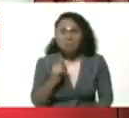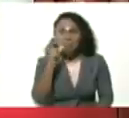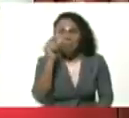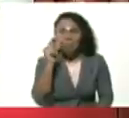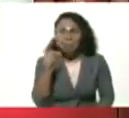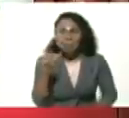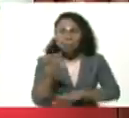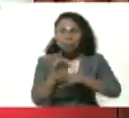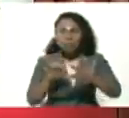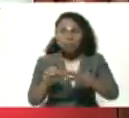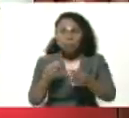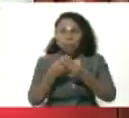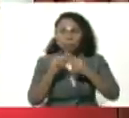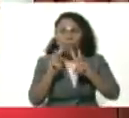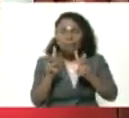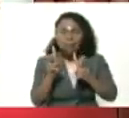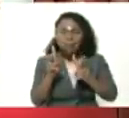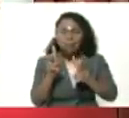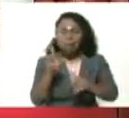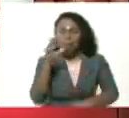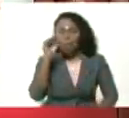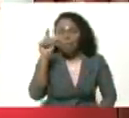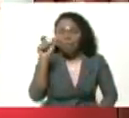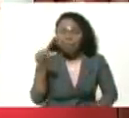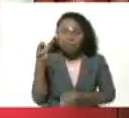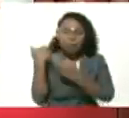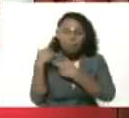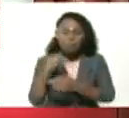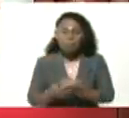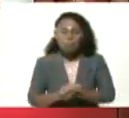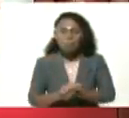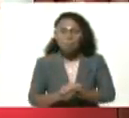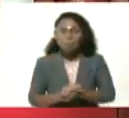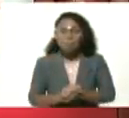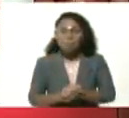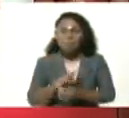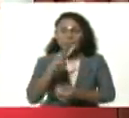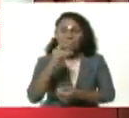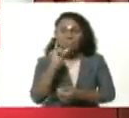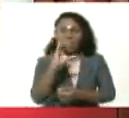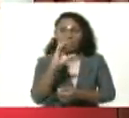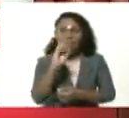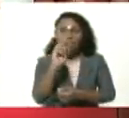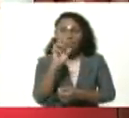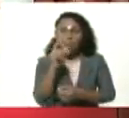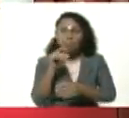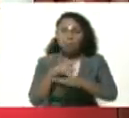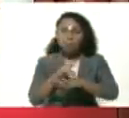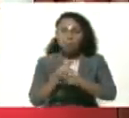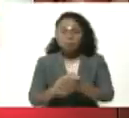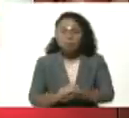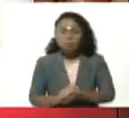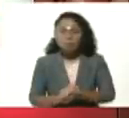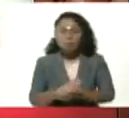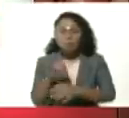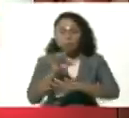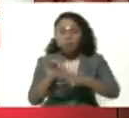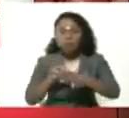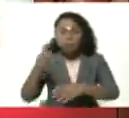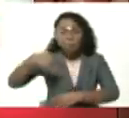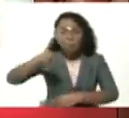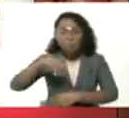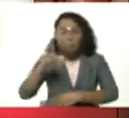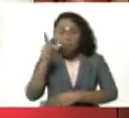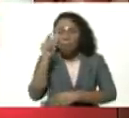Paz Castille, Freddy González. Perdón, Víctor González. Municipio Plaza, Freddy Rodríguez.